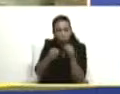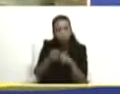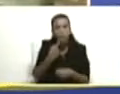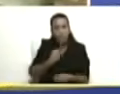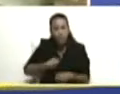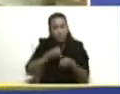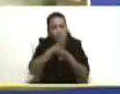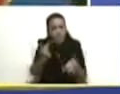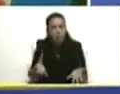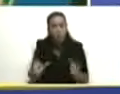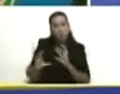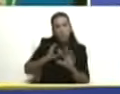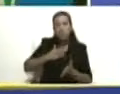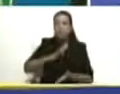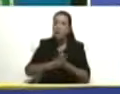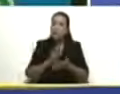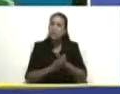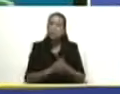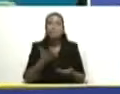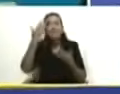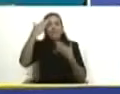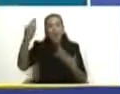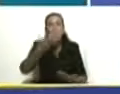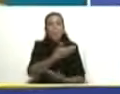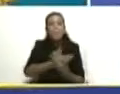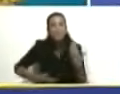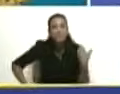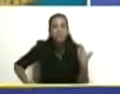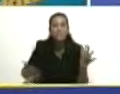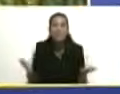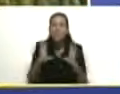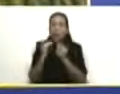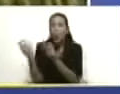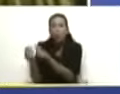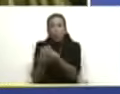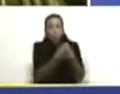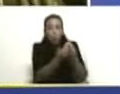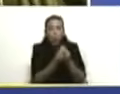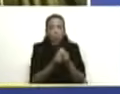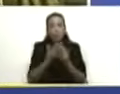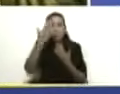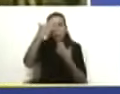micrófono, conversadito. Saludos, presidente, y todos los que nos acompañan.